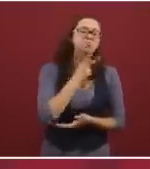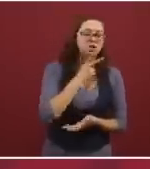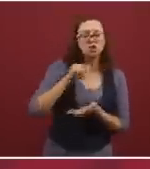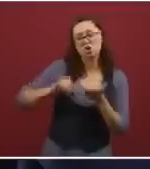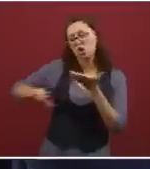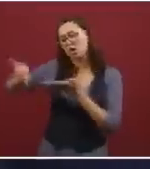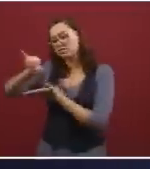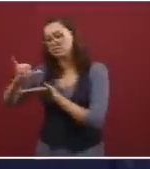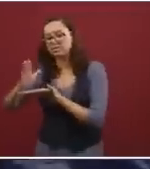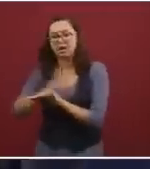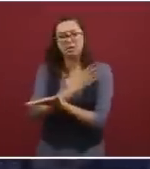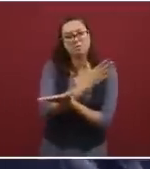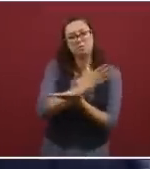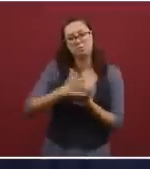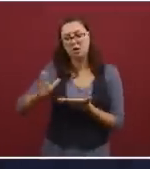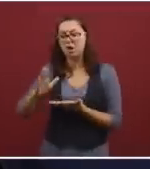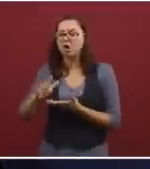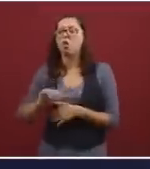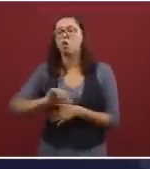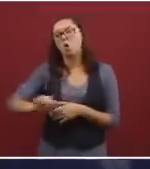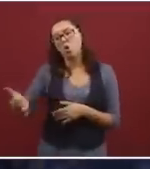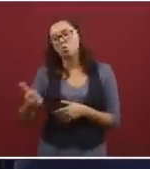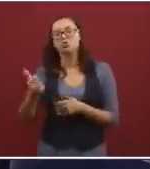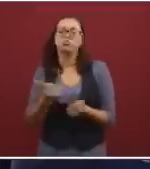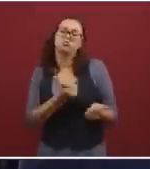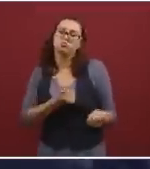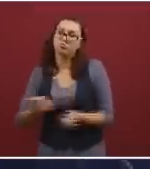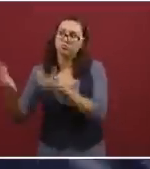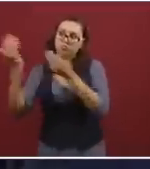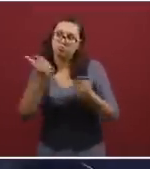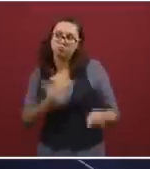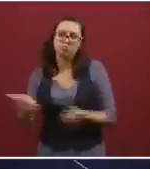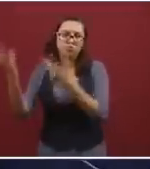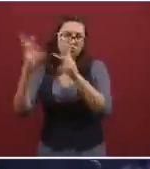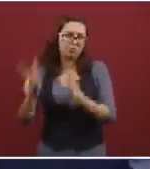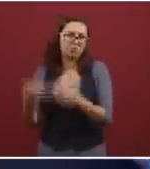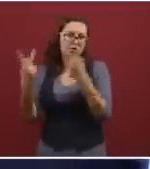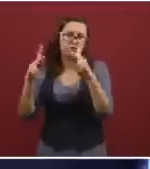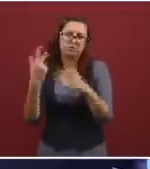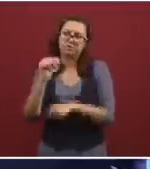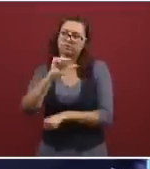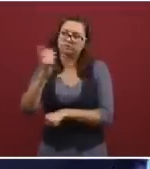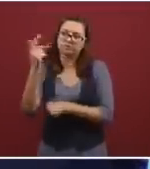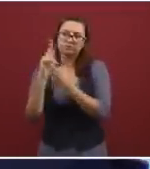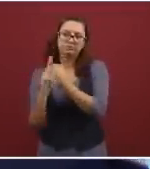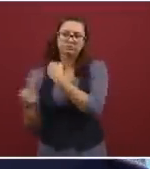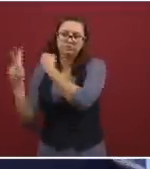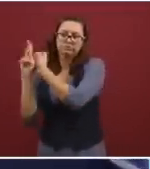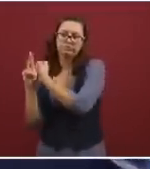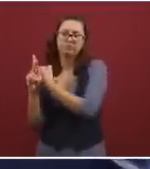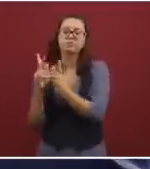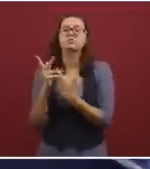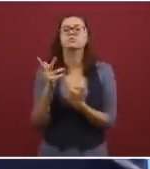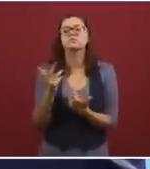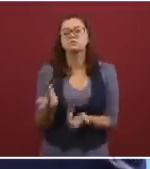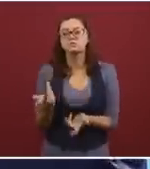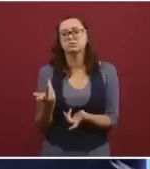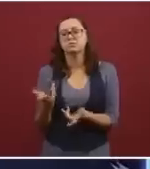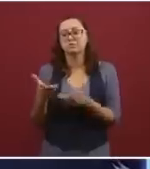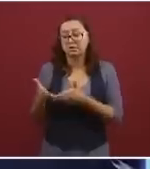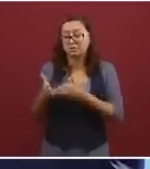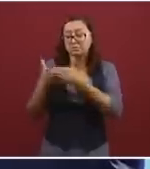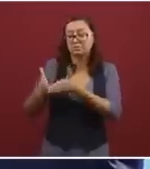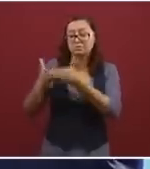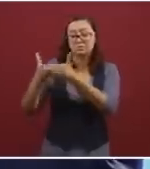aceite de exportación. Ahí llegan los barcos a cargar, los barcos que nos compran el crudo. Bueno, ese